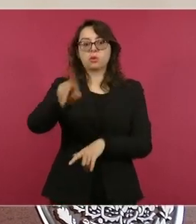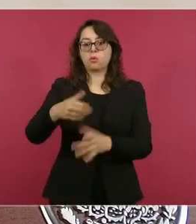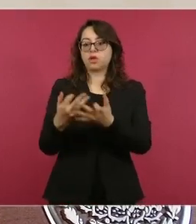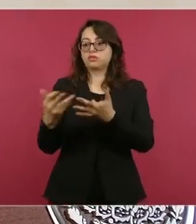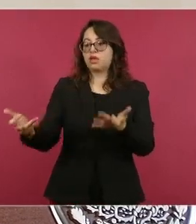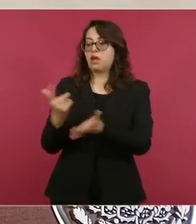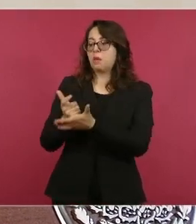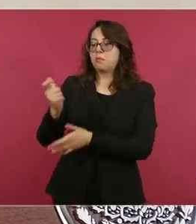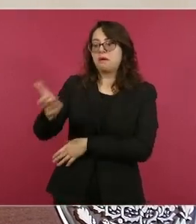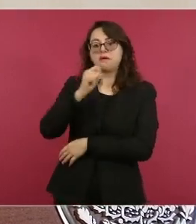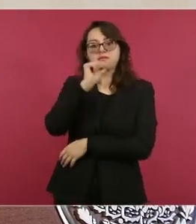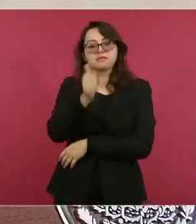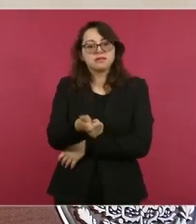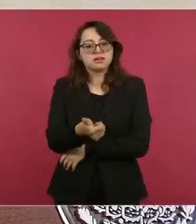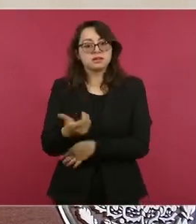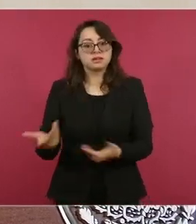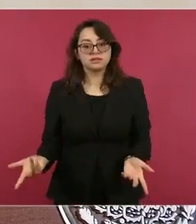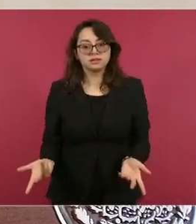Nosotros